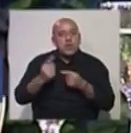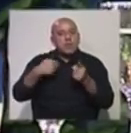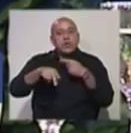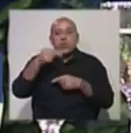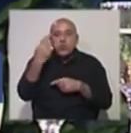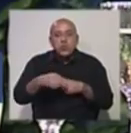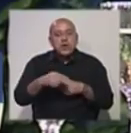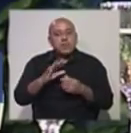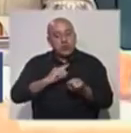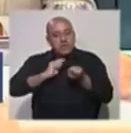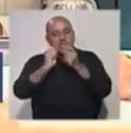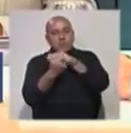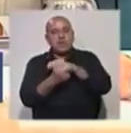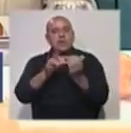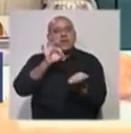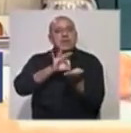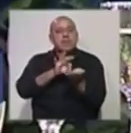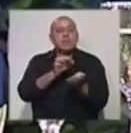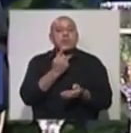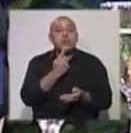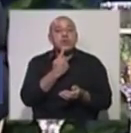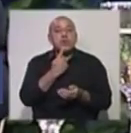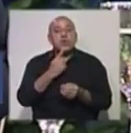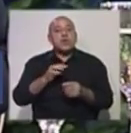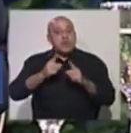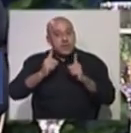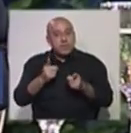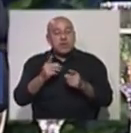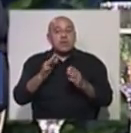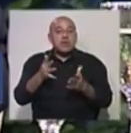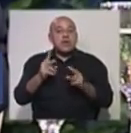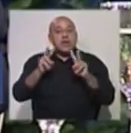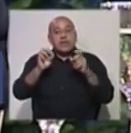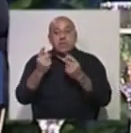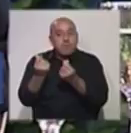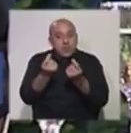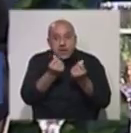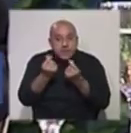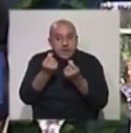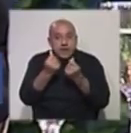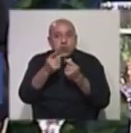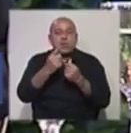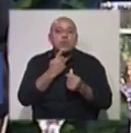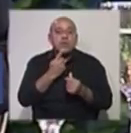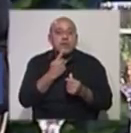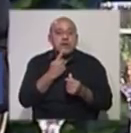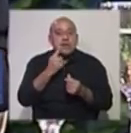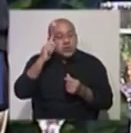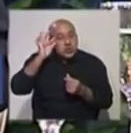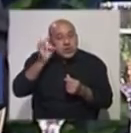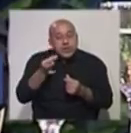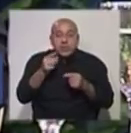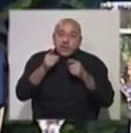por transformar el sistema político. Y también entraron en ese juego de relacionar dinero con la política. Yo creo que esa es una